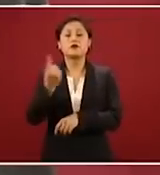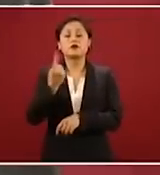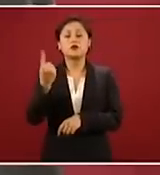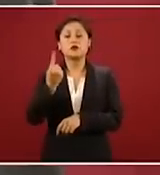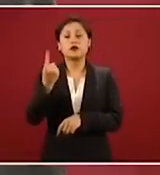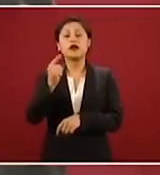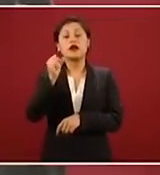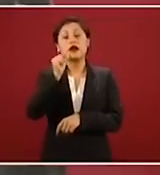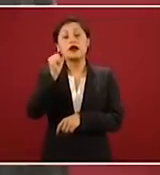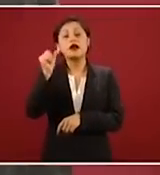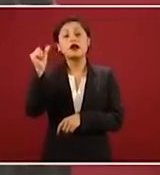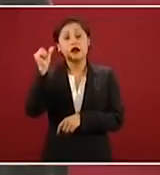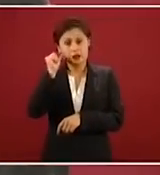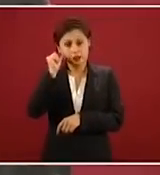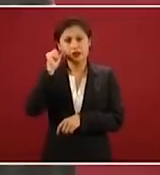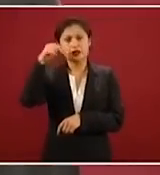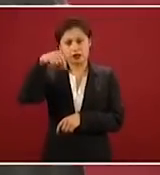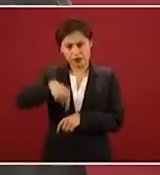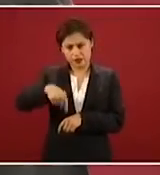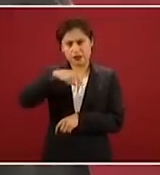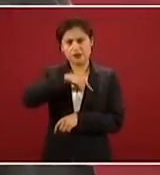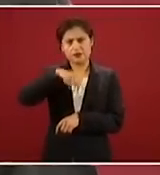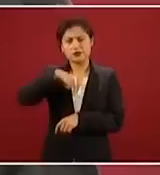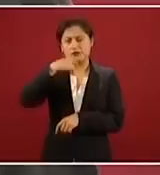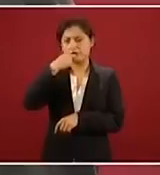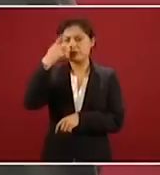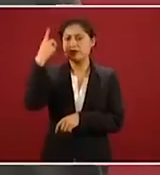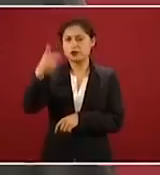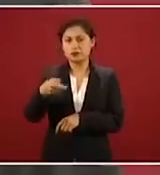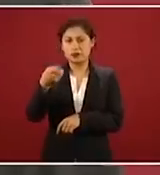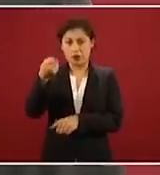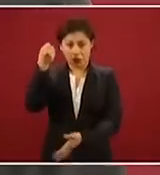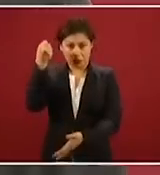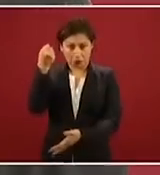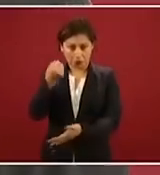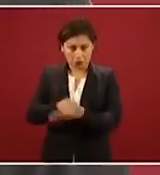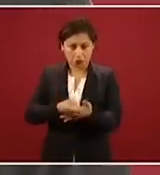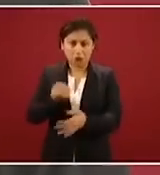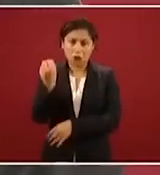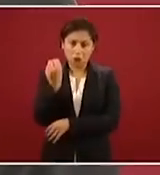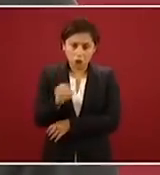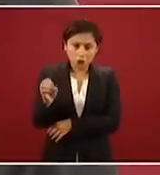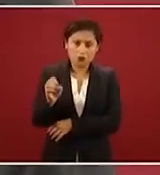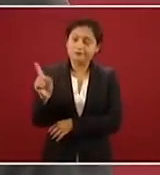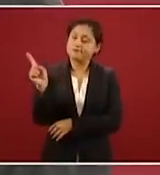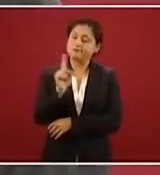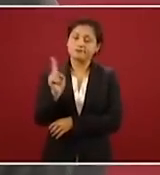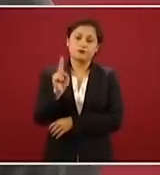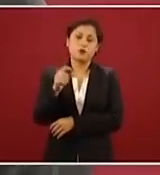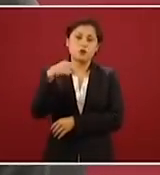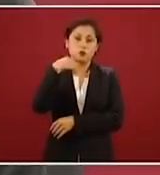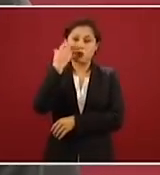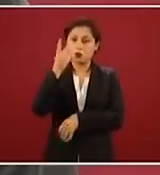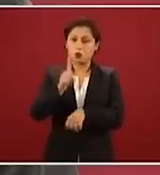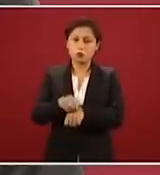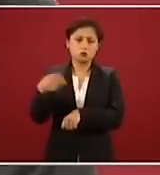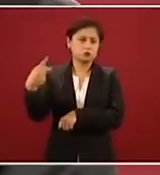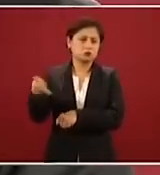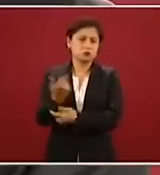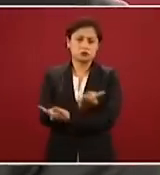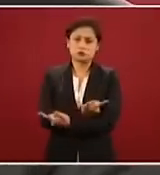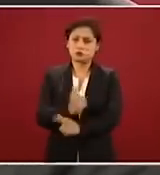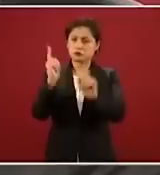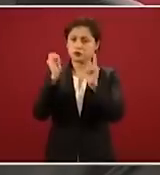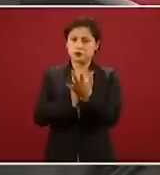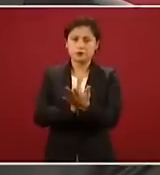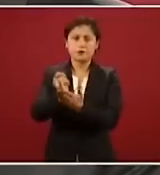ayer, no es nada obligatorio, es voluntario. Les insistí de que nadie